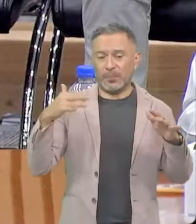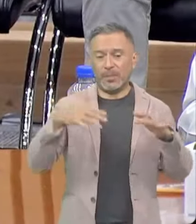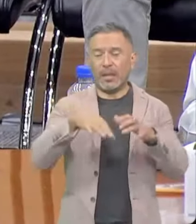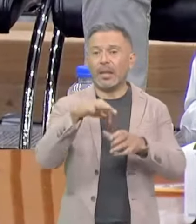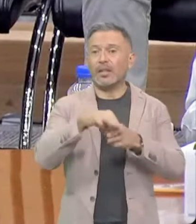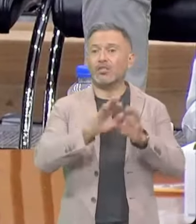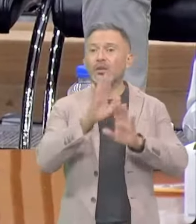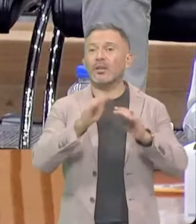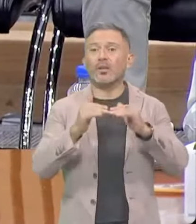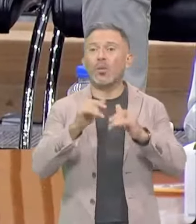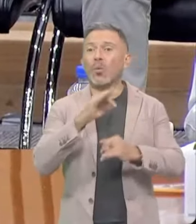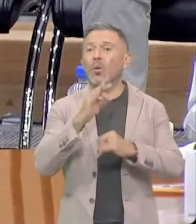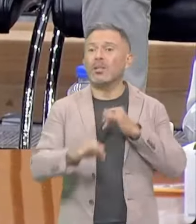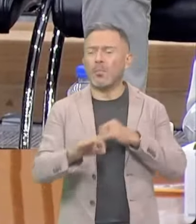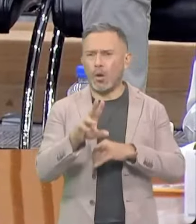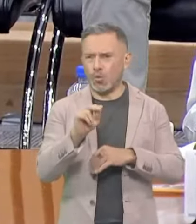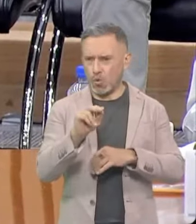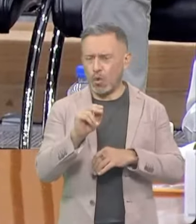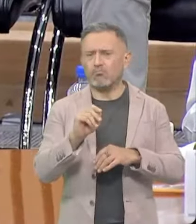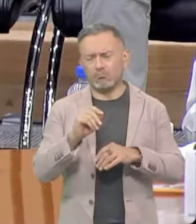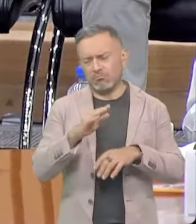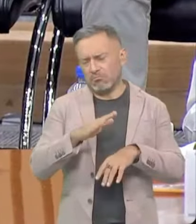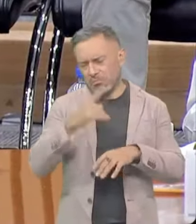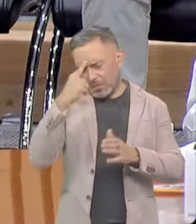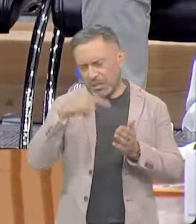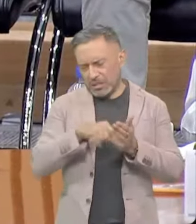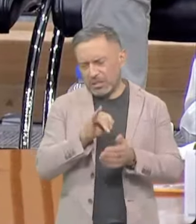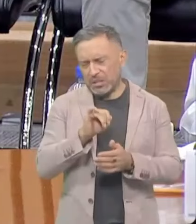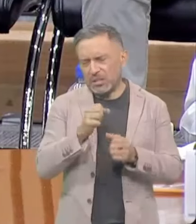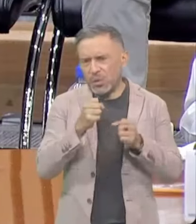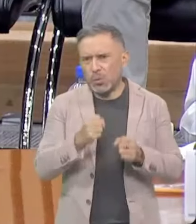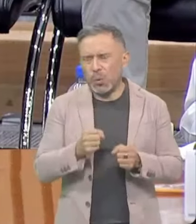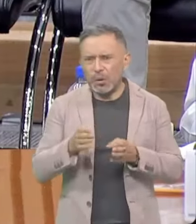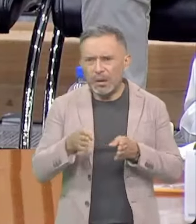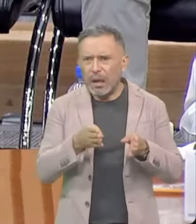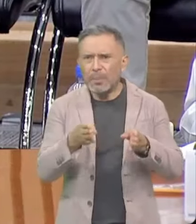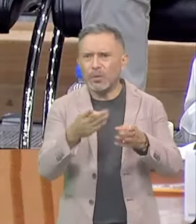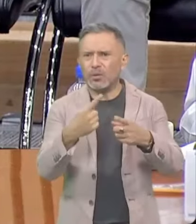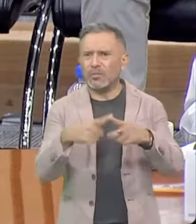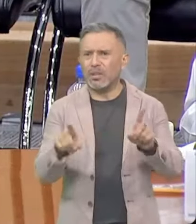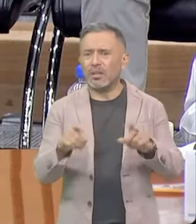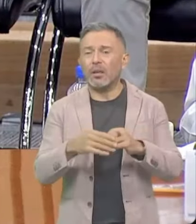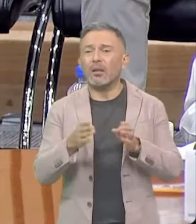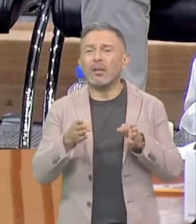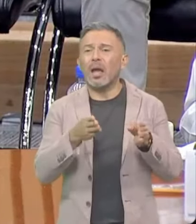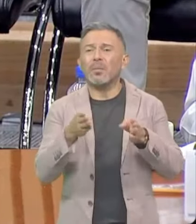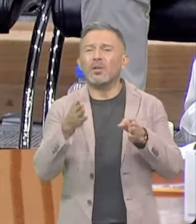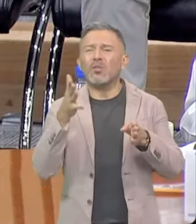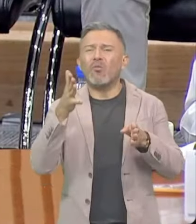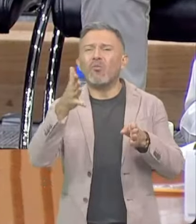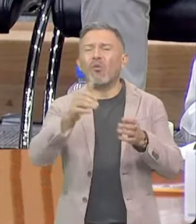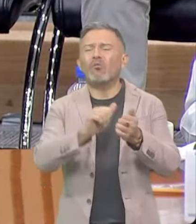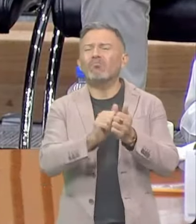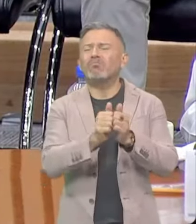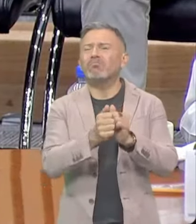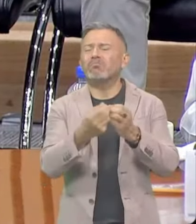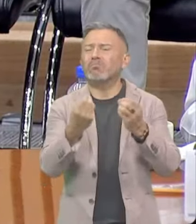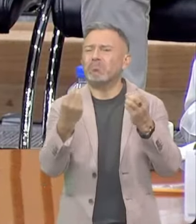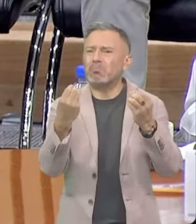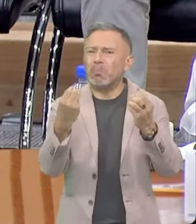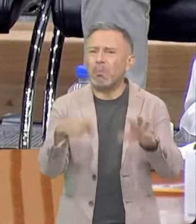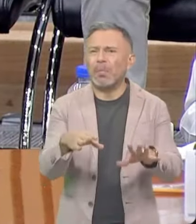sea Sí seguramente será un camino diferente pero que no sea un camino hacia la ignominia y que no